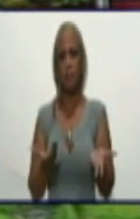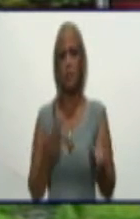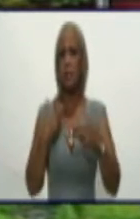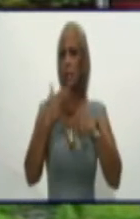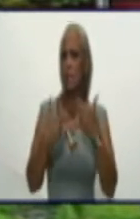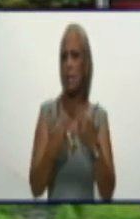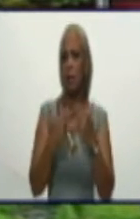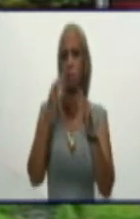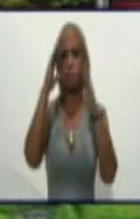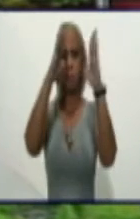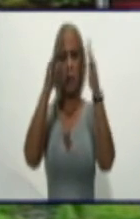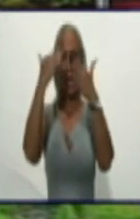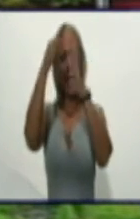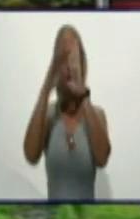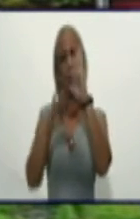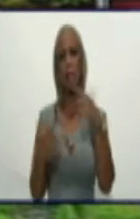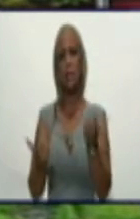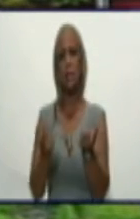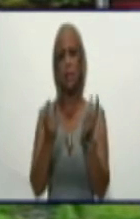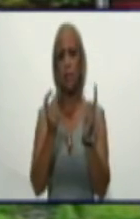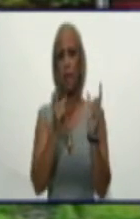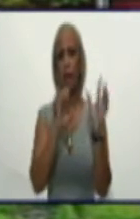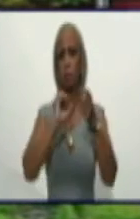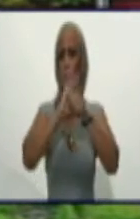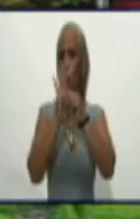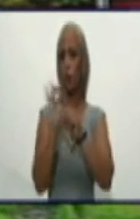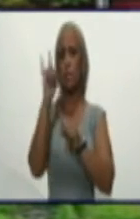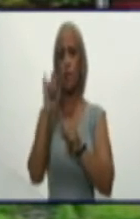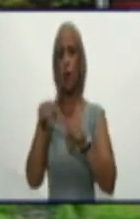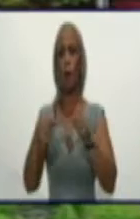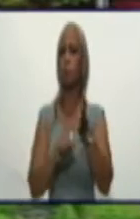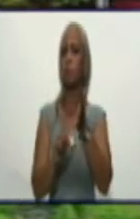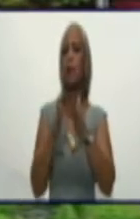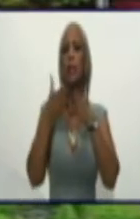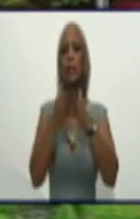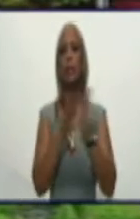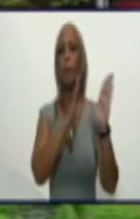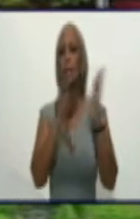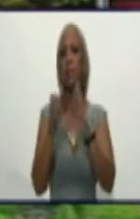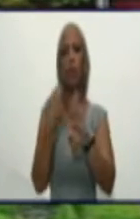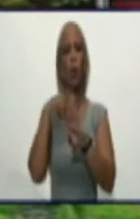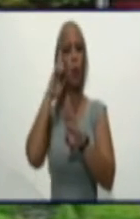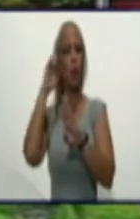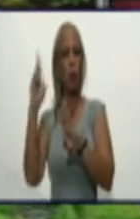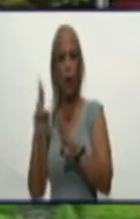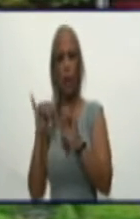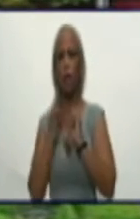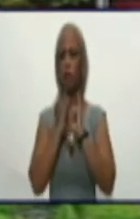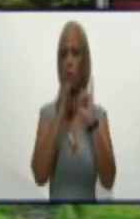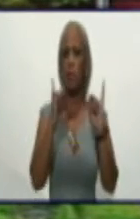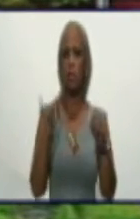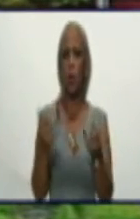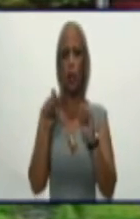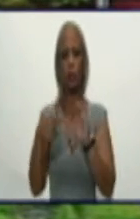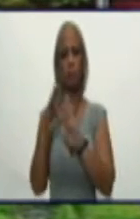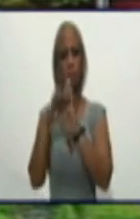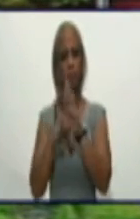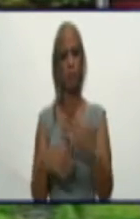esquema de la COVID-19 en Granma a partir de lo que uno recuerda del tratamiento de la información aquí en el programa